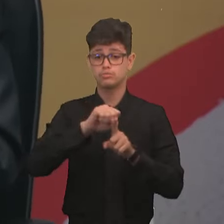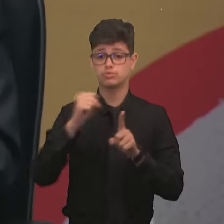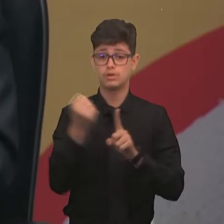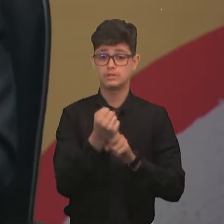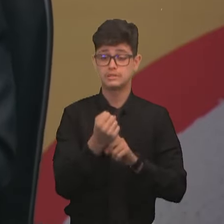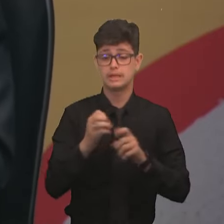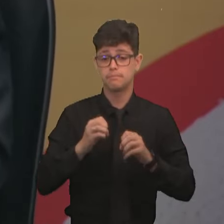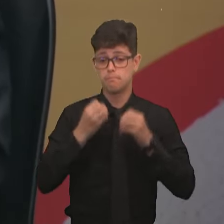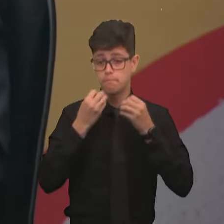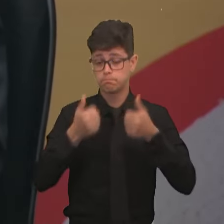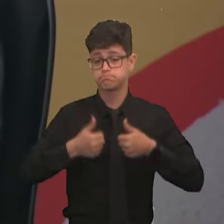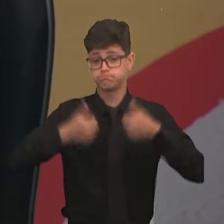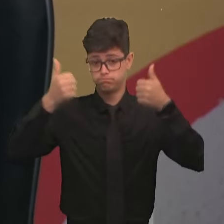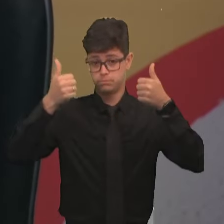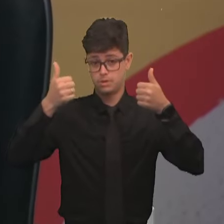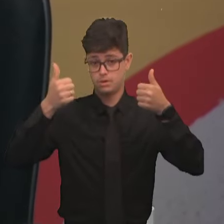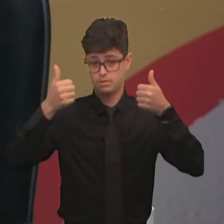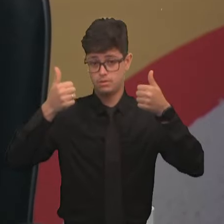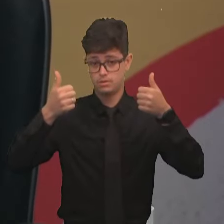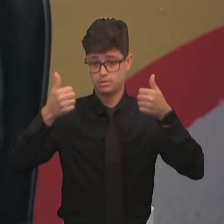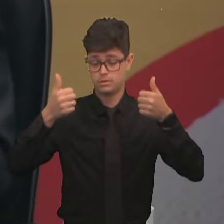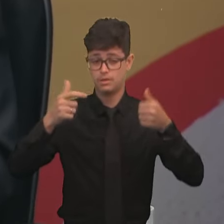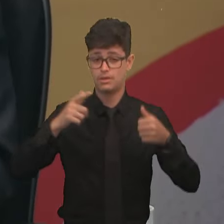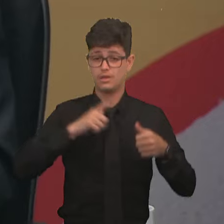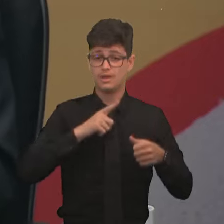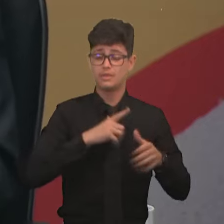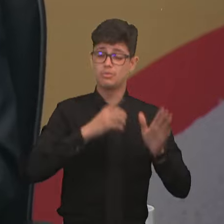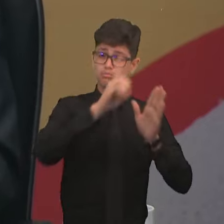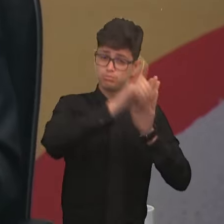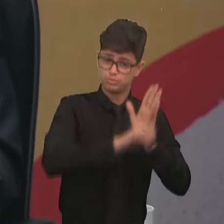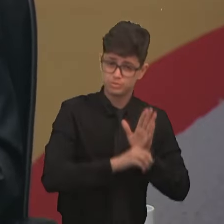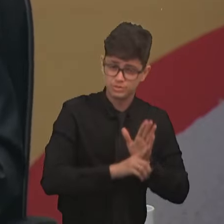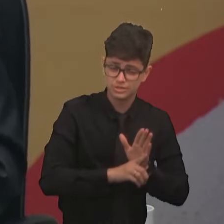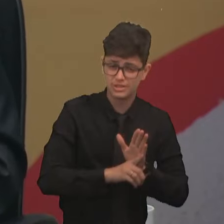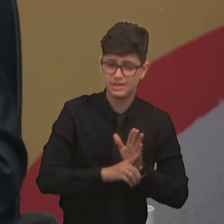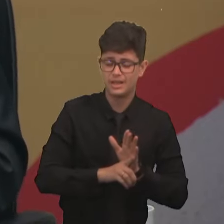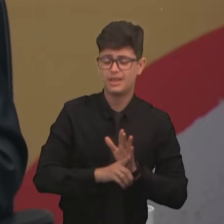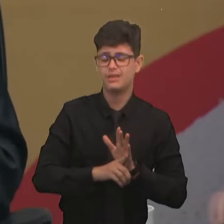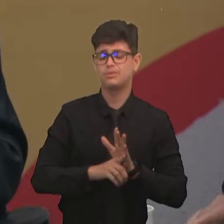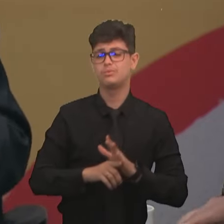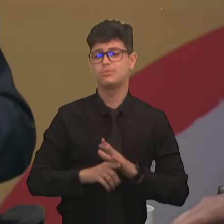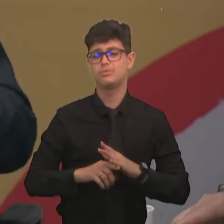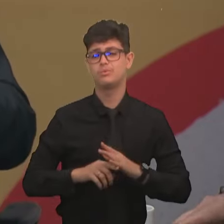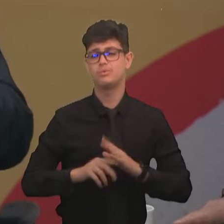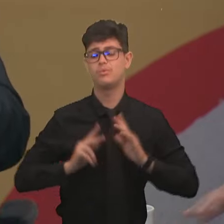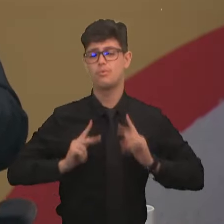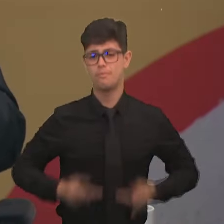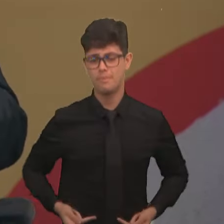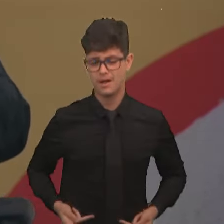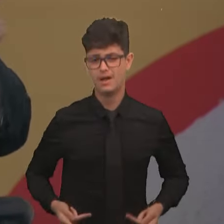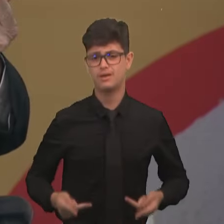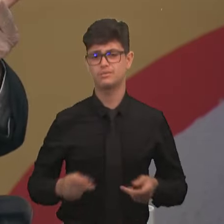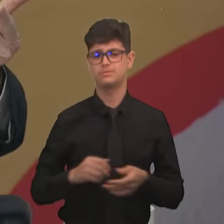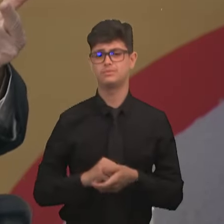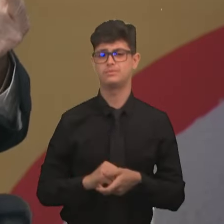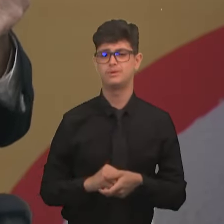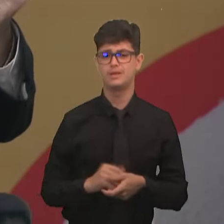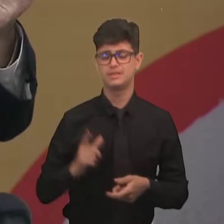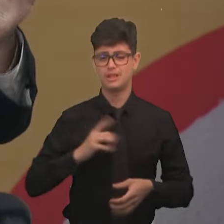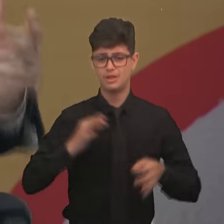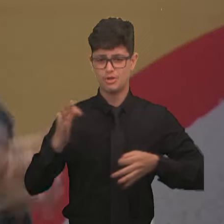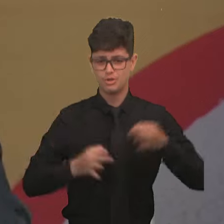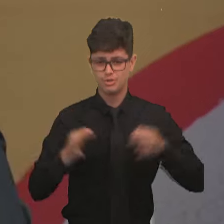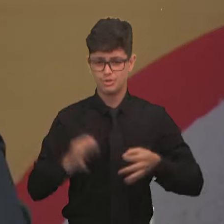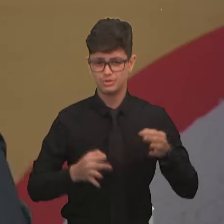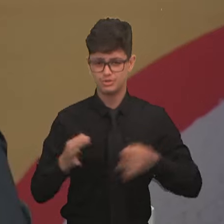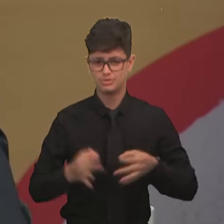verdad que es la condición humana, los valores siguen siendo los mismos. El bien, la